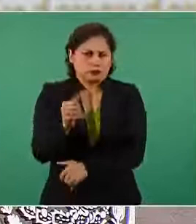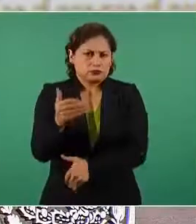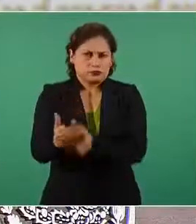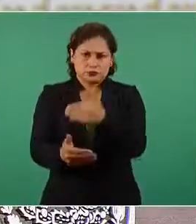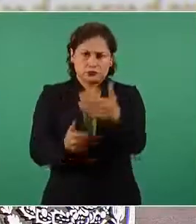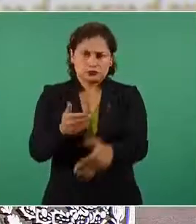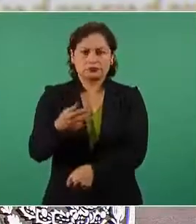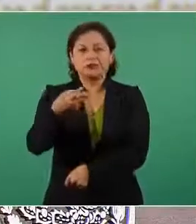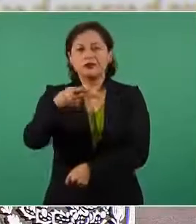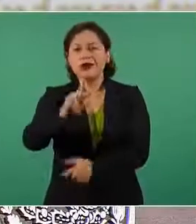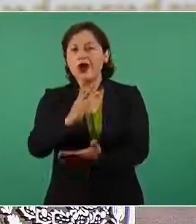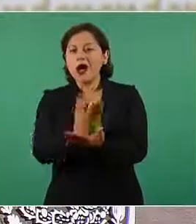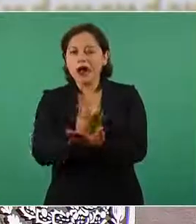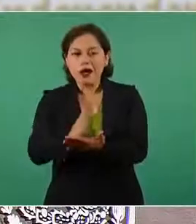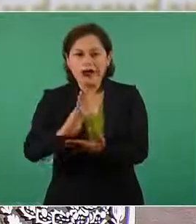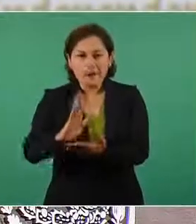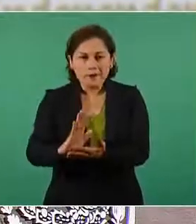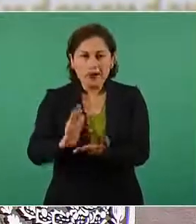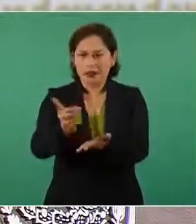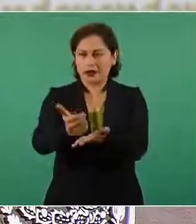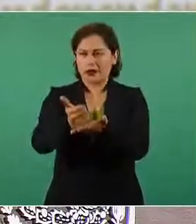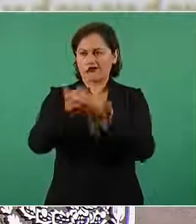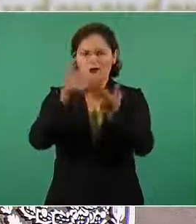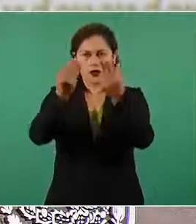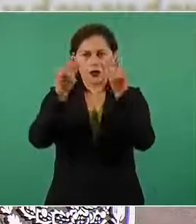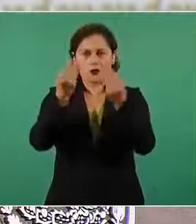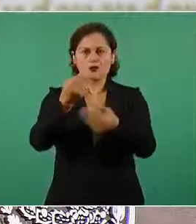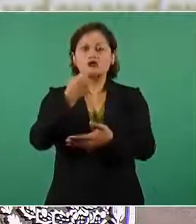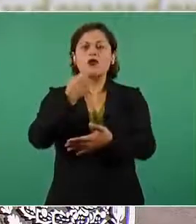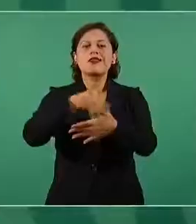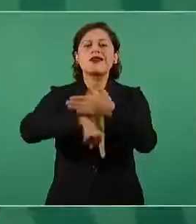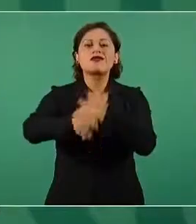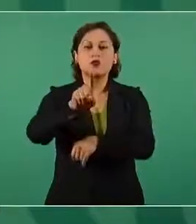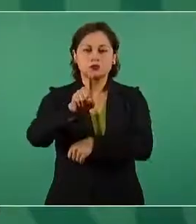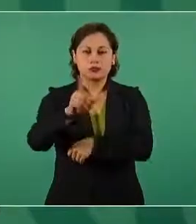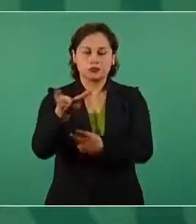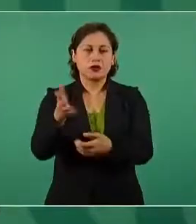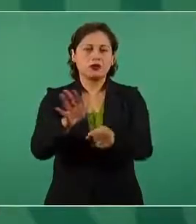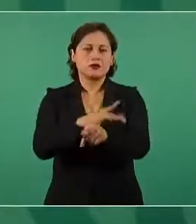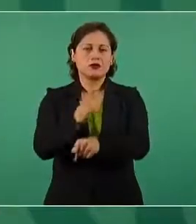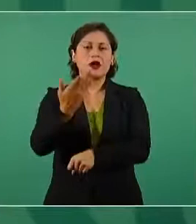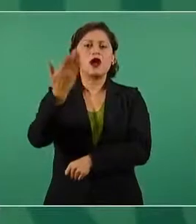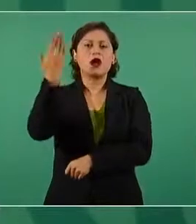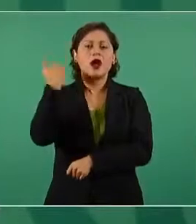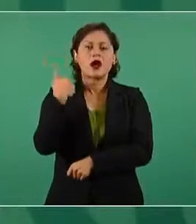denuncie, porque antes no se denunciaba.